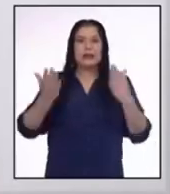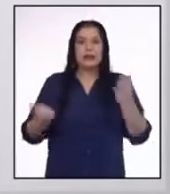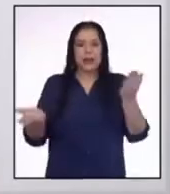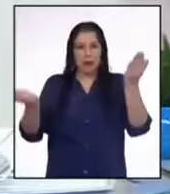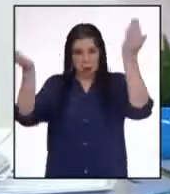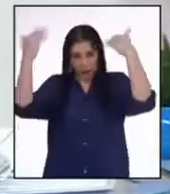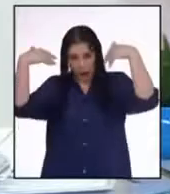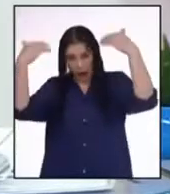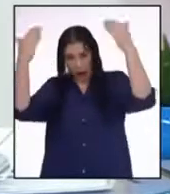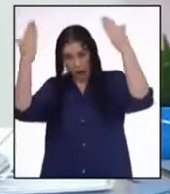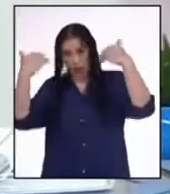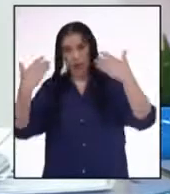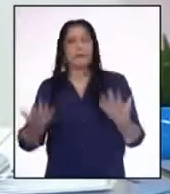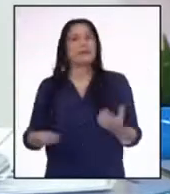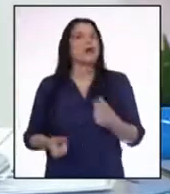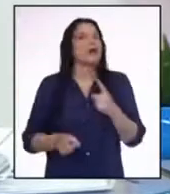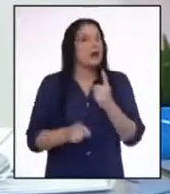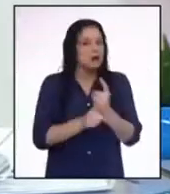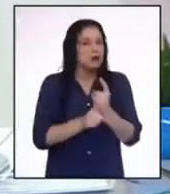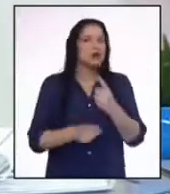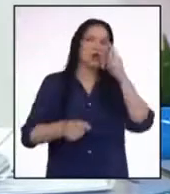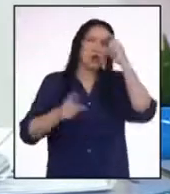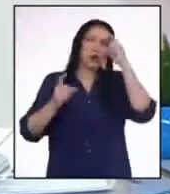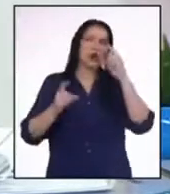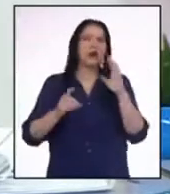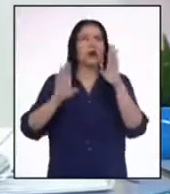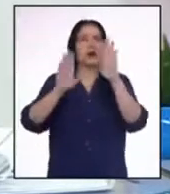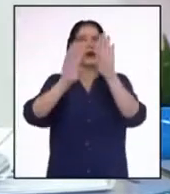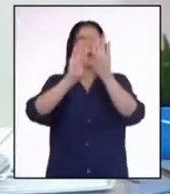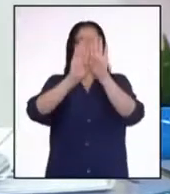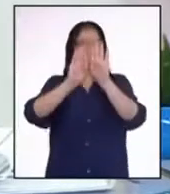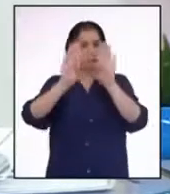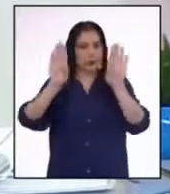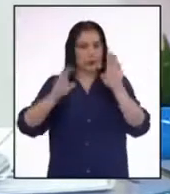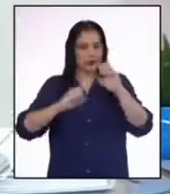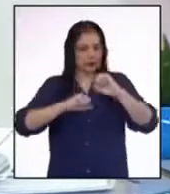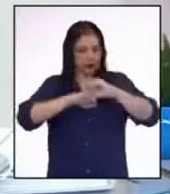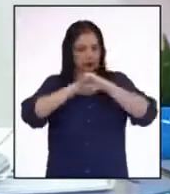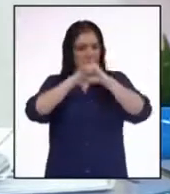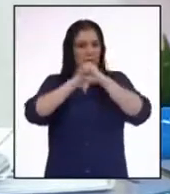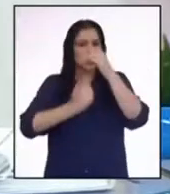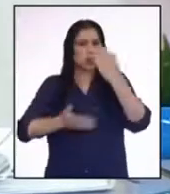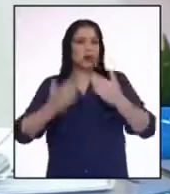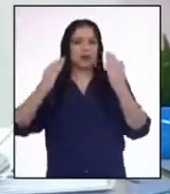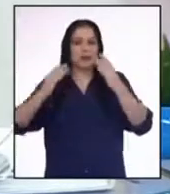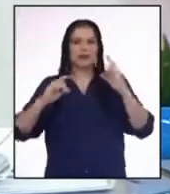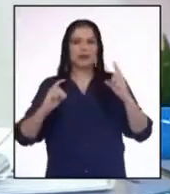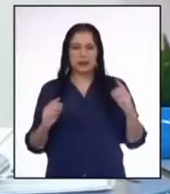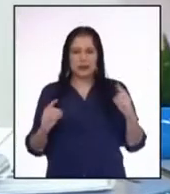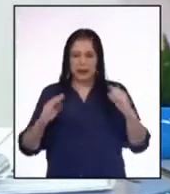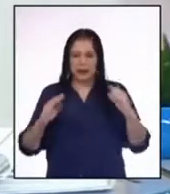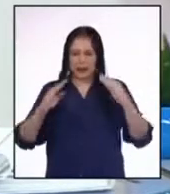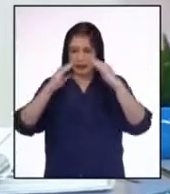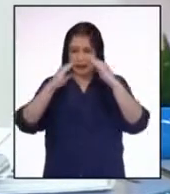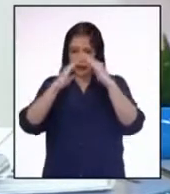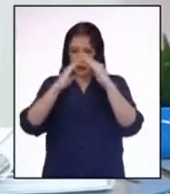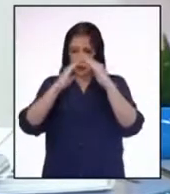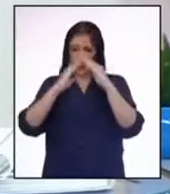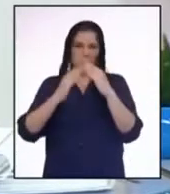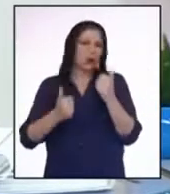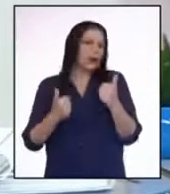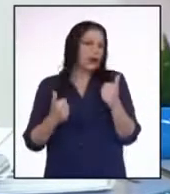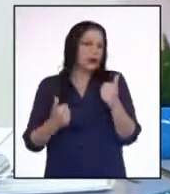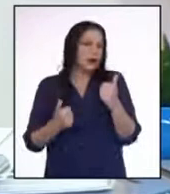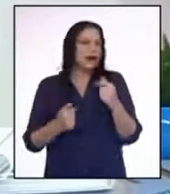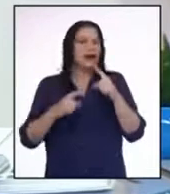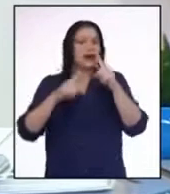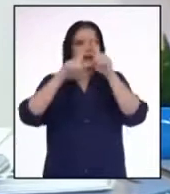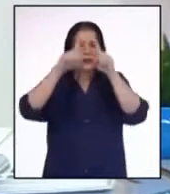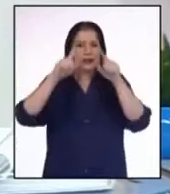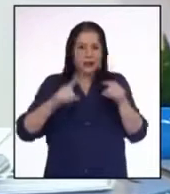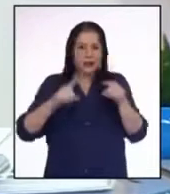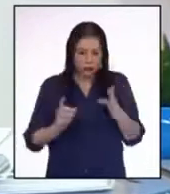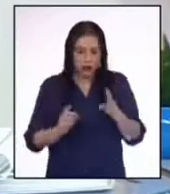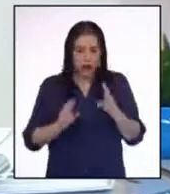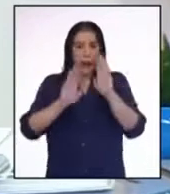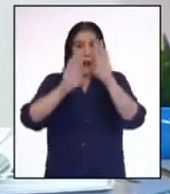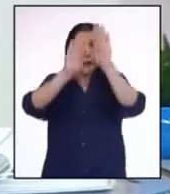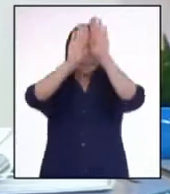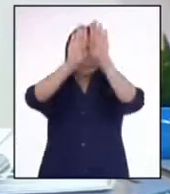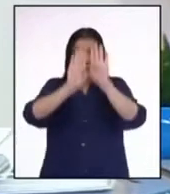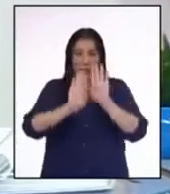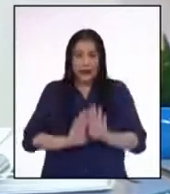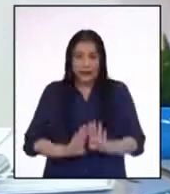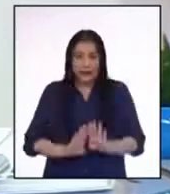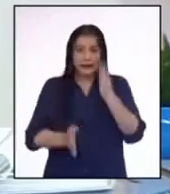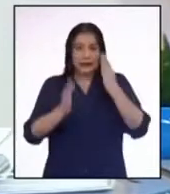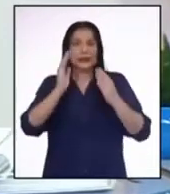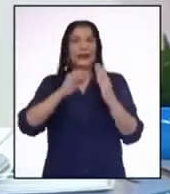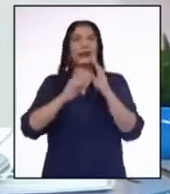caer encima. Yo creo que en las paredes que son seguras podríamos formar el triángulo de la vida. Consiste en colocarse junto a la pared de modo